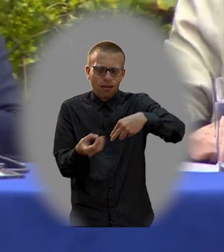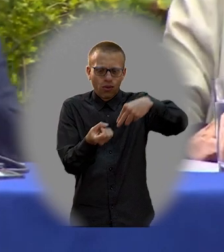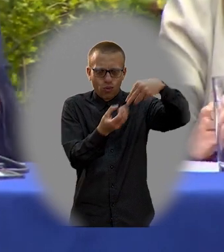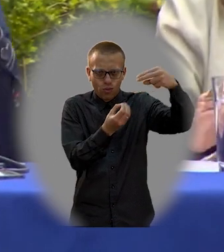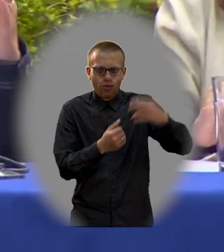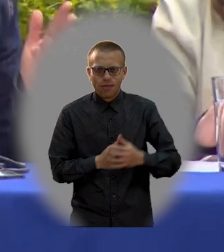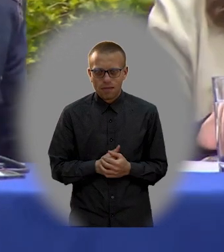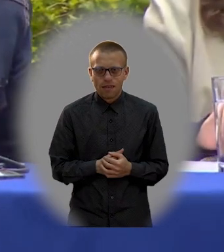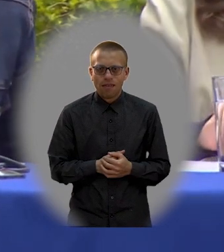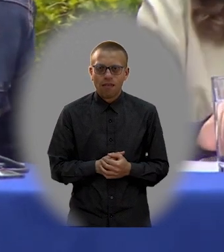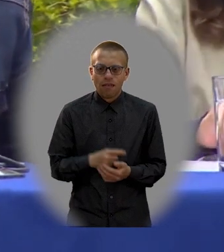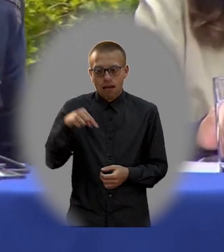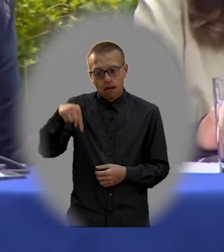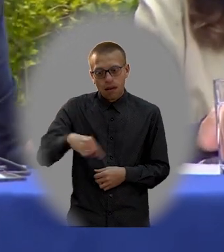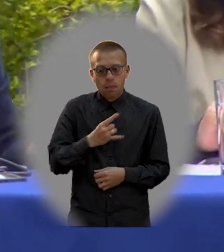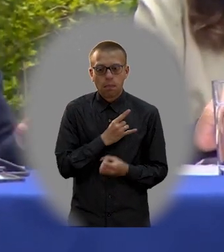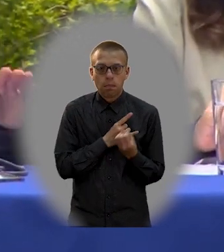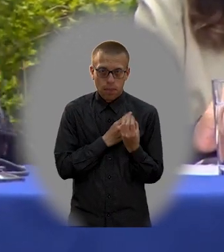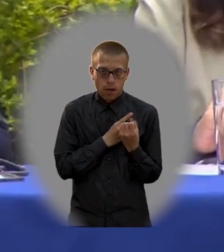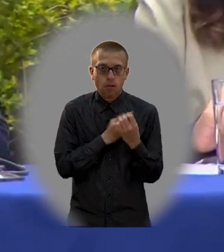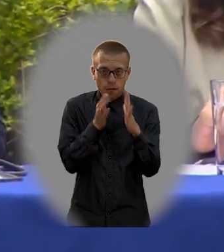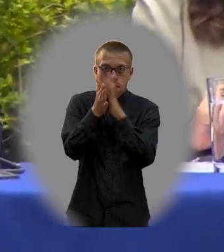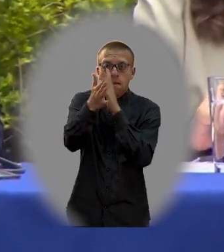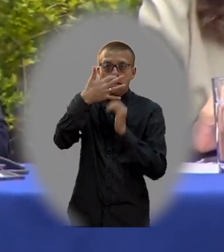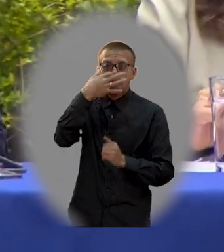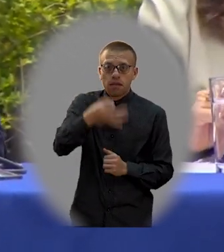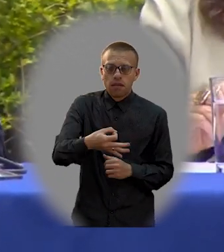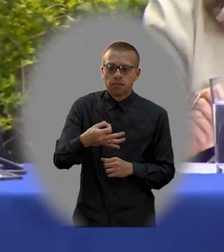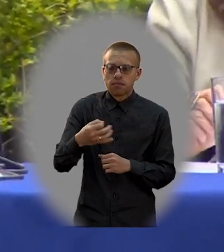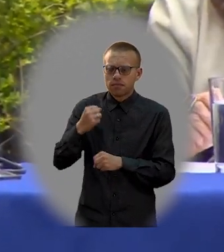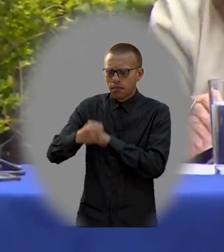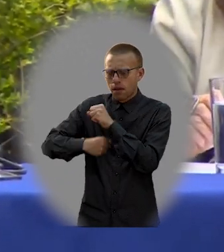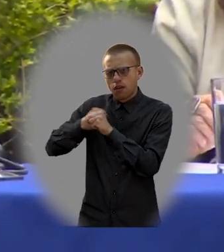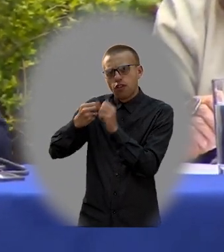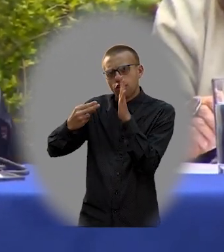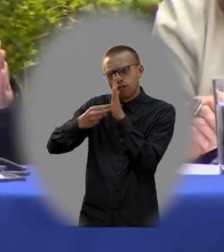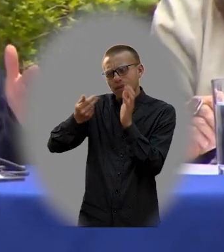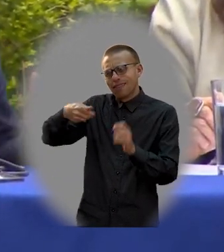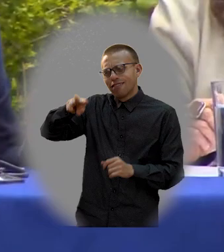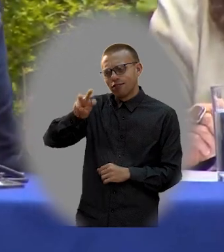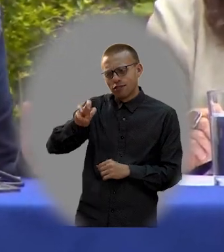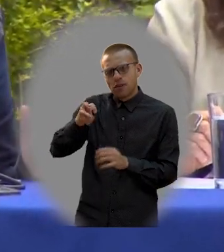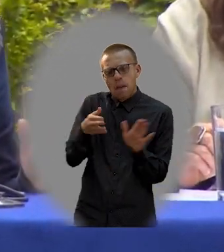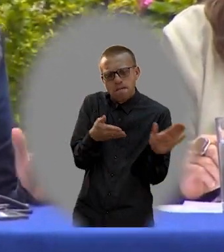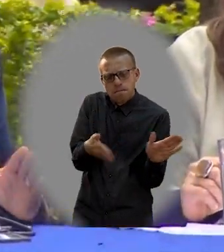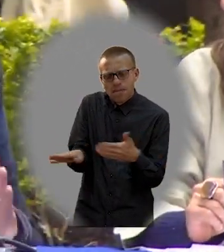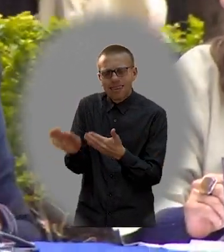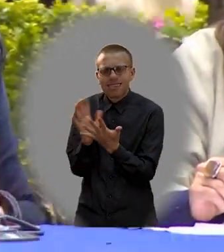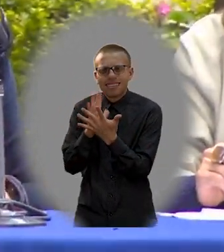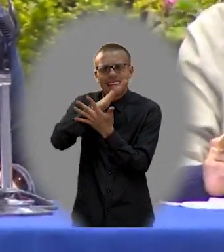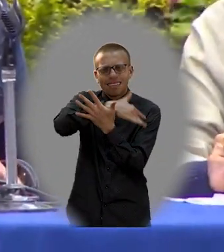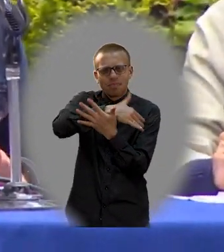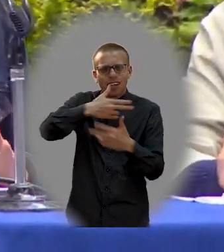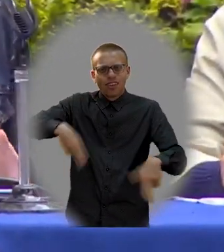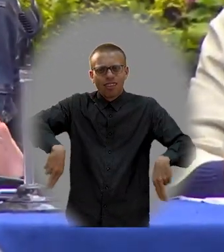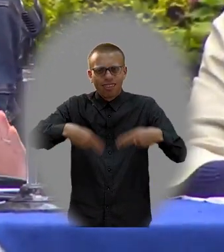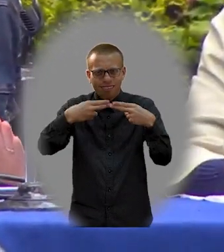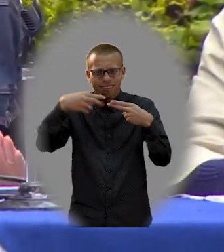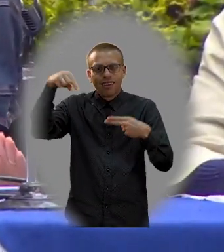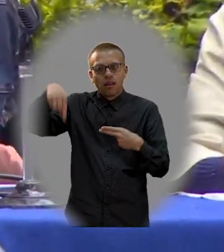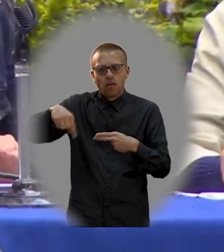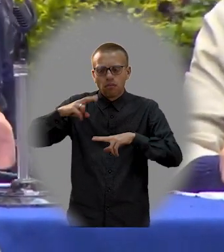Pedagógica, bueno, contamos desde el 2018 con un plan de transversalización de género que hoy estamos avanzando en